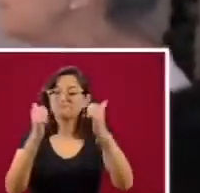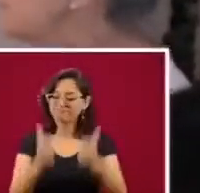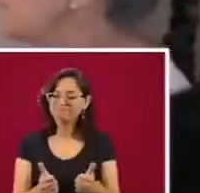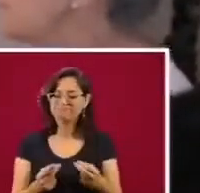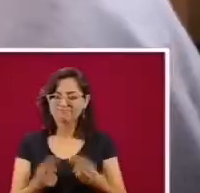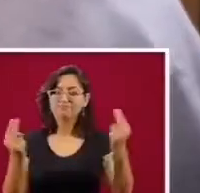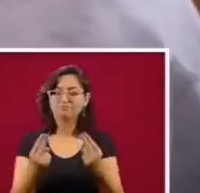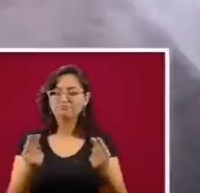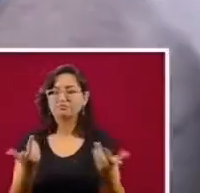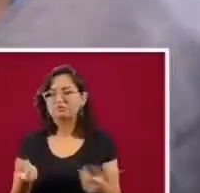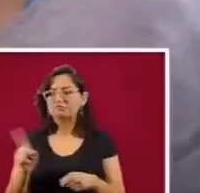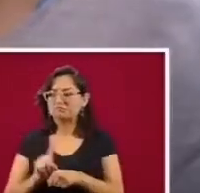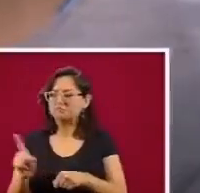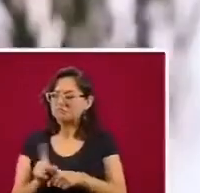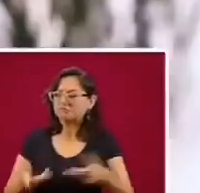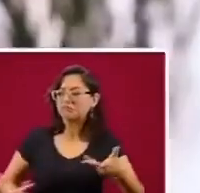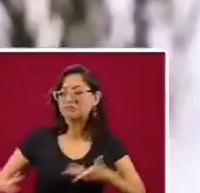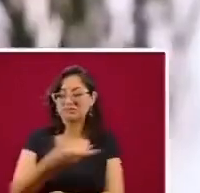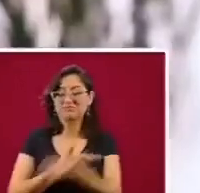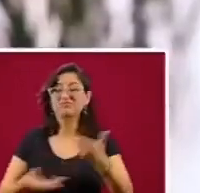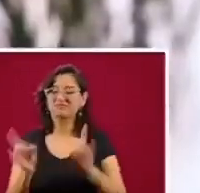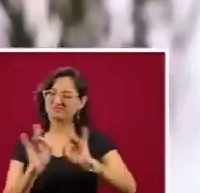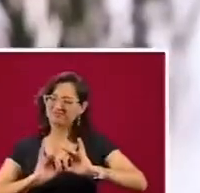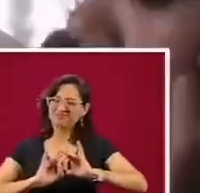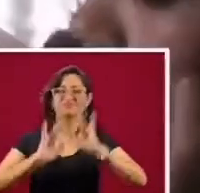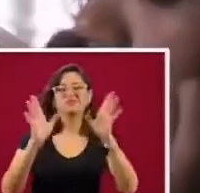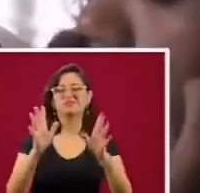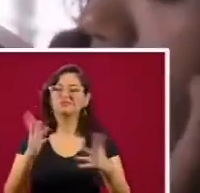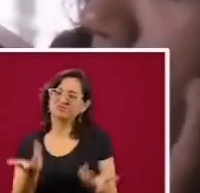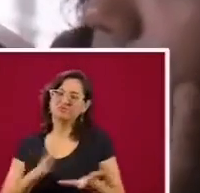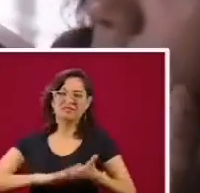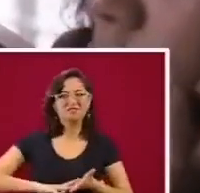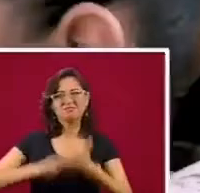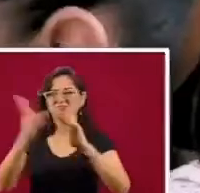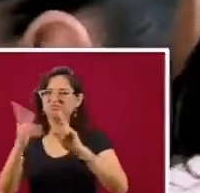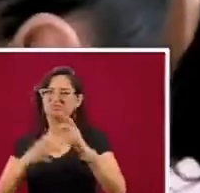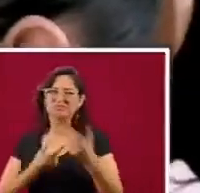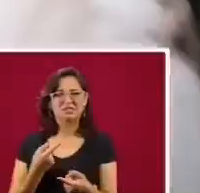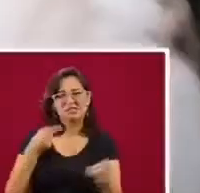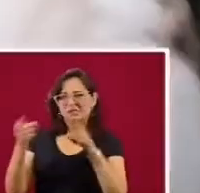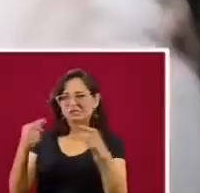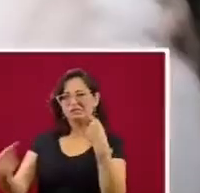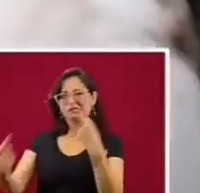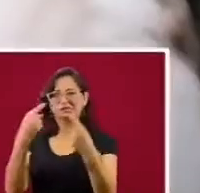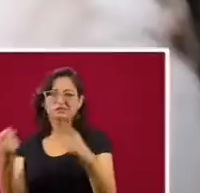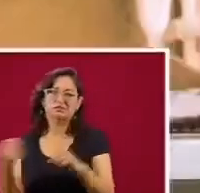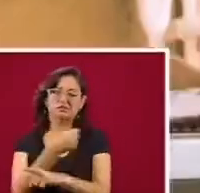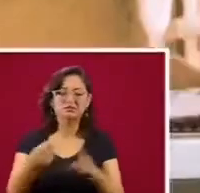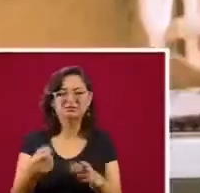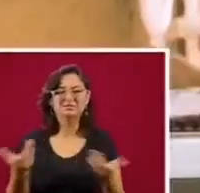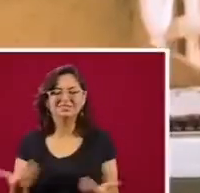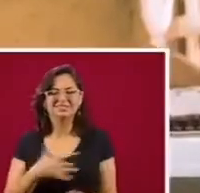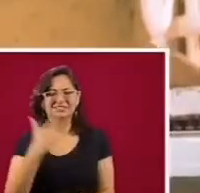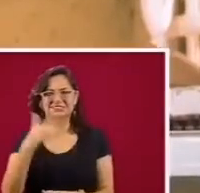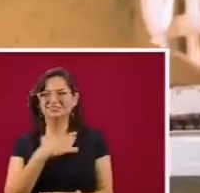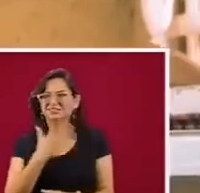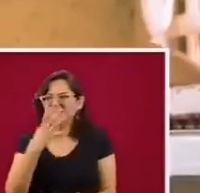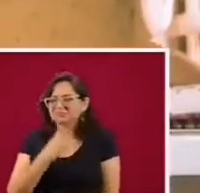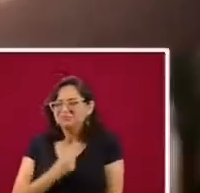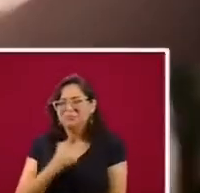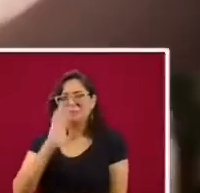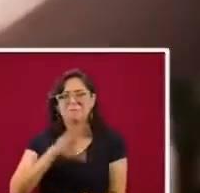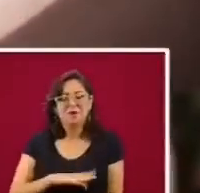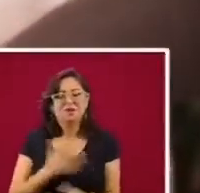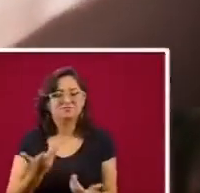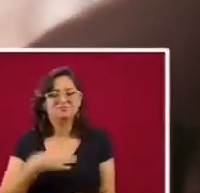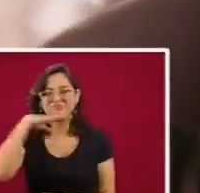De estar en casa, en la convivencia, pueden aparecer las agresiones, los insultos, las violencias. Sin darnos cuenta, lastimamos a las y los